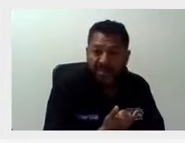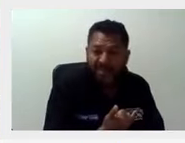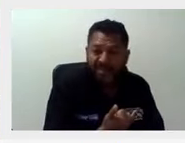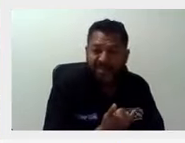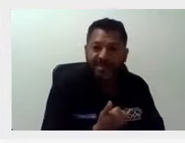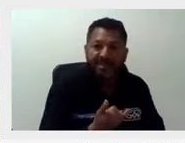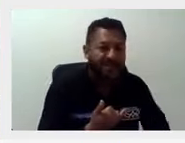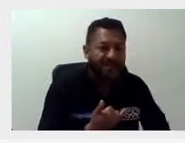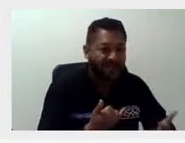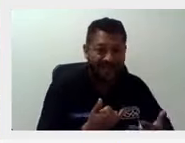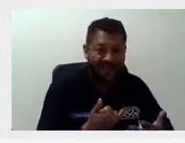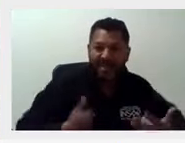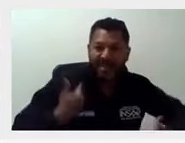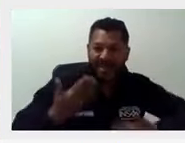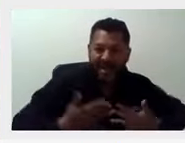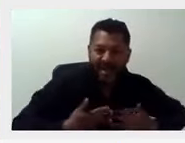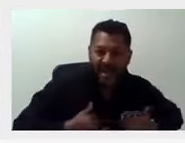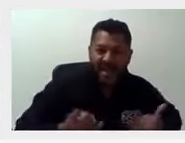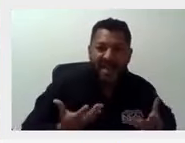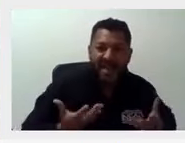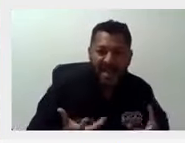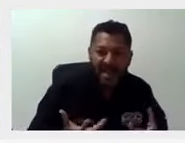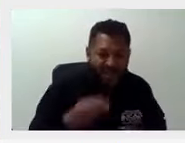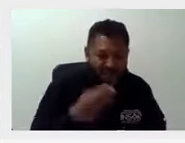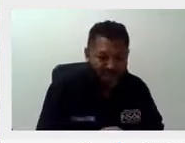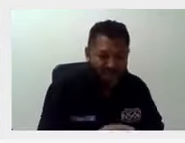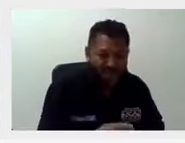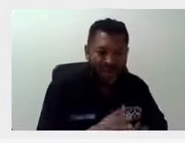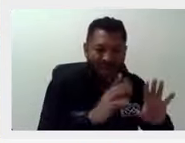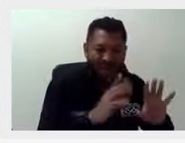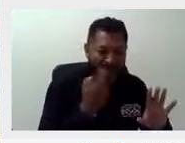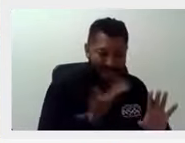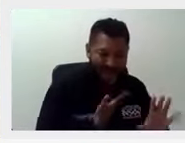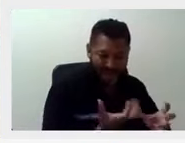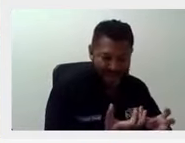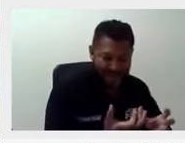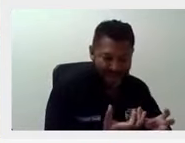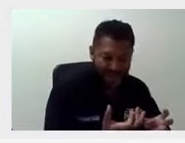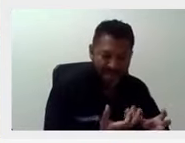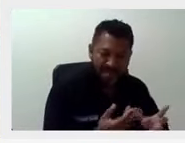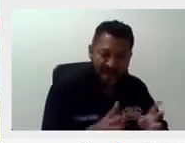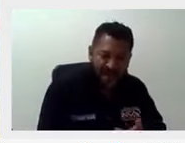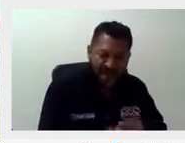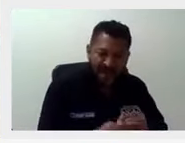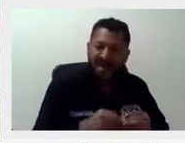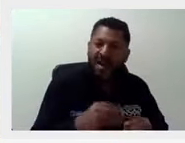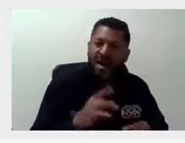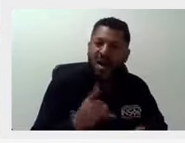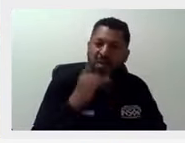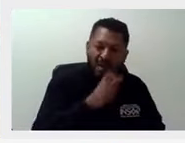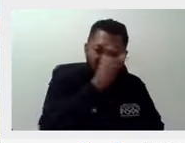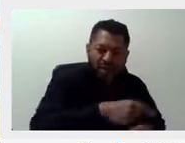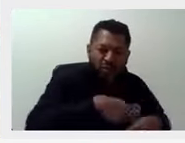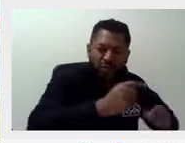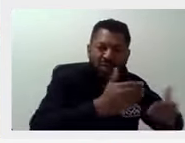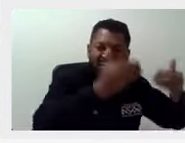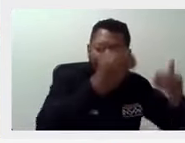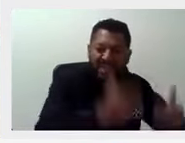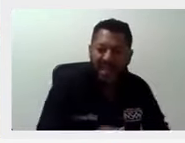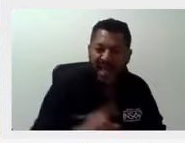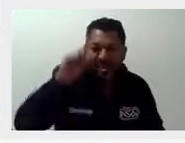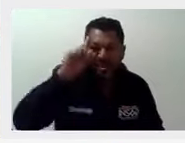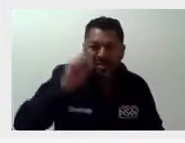el entusiasmo, las ganas, la capacidad, la habilidad, pero requiere conocer más de la discapacidad que tiene su hijo.